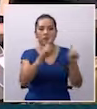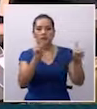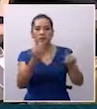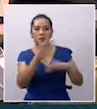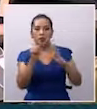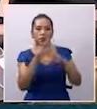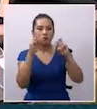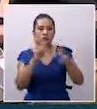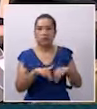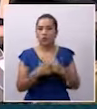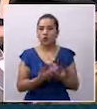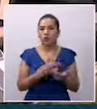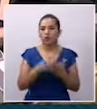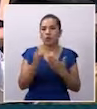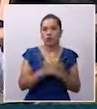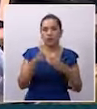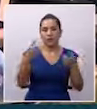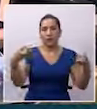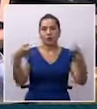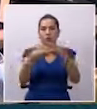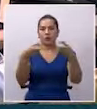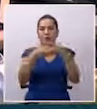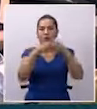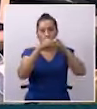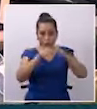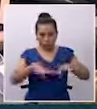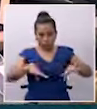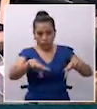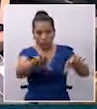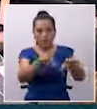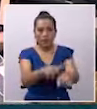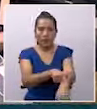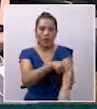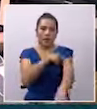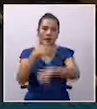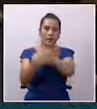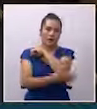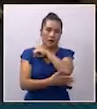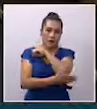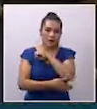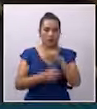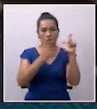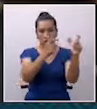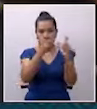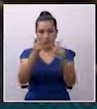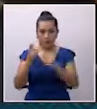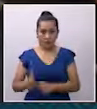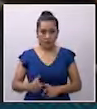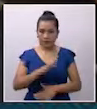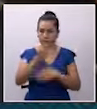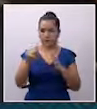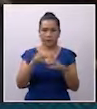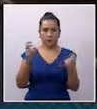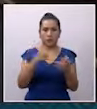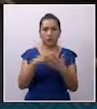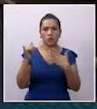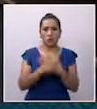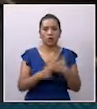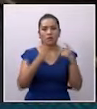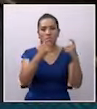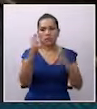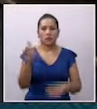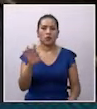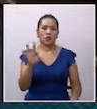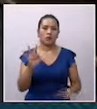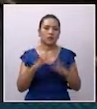que la cobertura eléctrica llegue a cada comunidad, a cada rincón de Bolivia, y en fin, esos proyectos que van a llegar a los